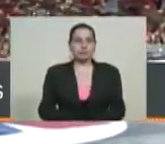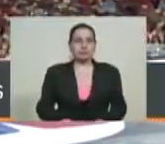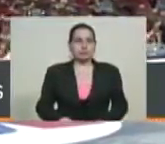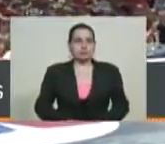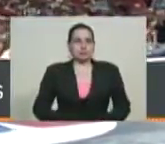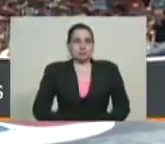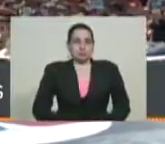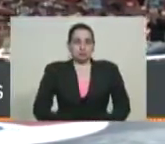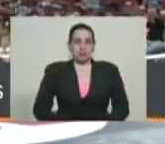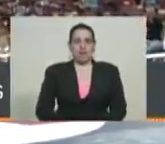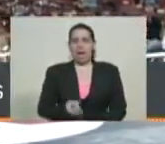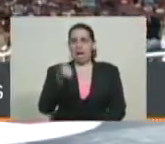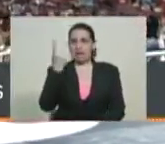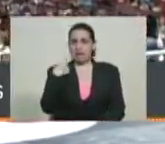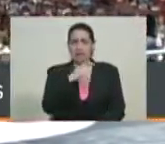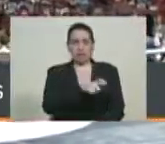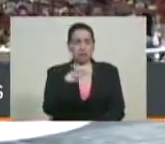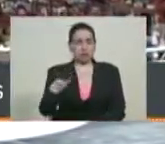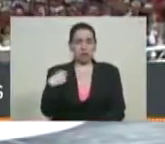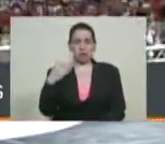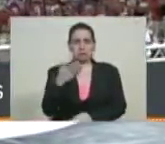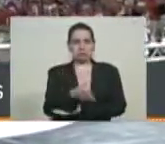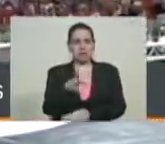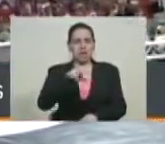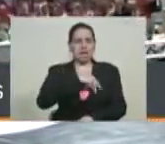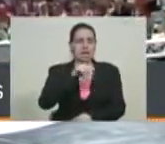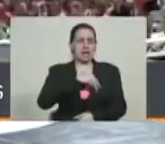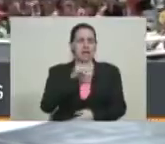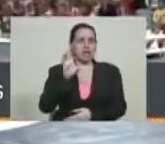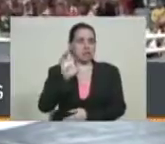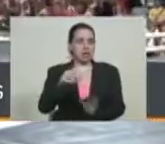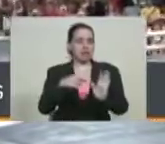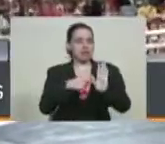Ayer la gente acudió con su carné de la patria.